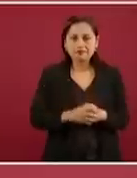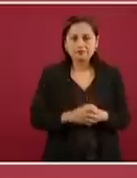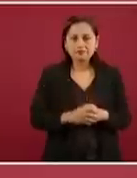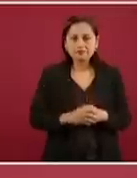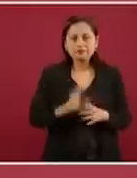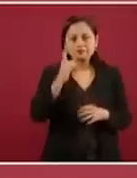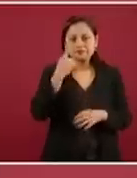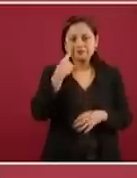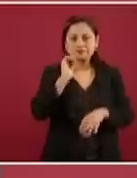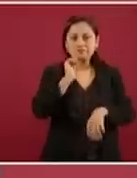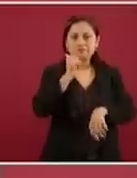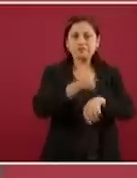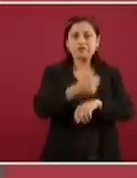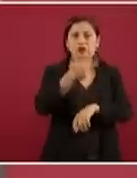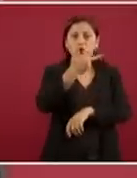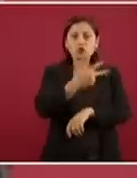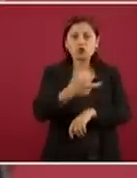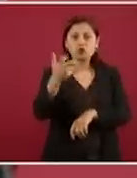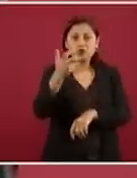800 sucursales